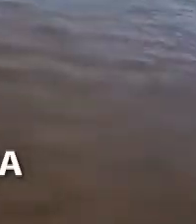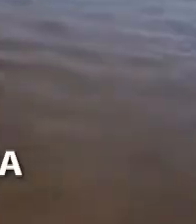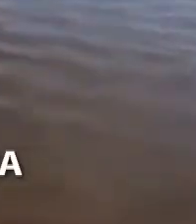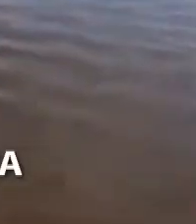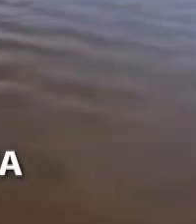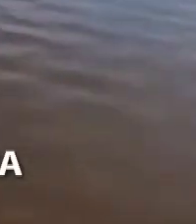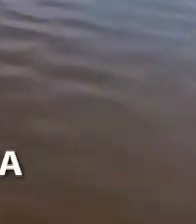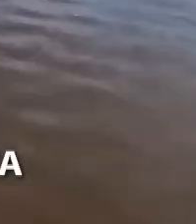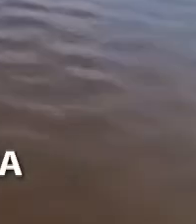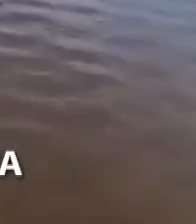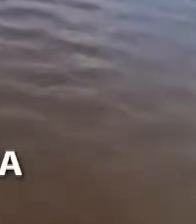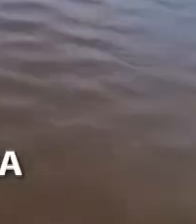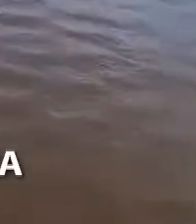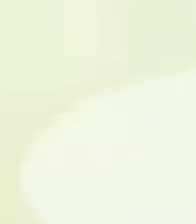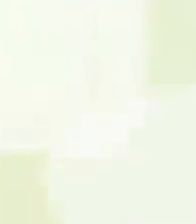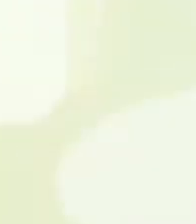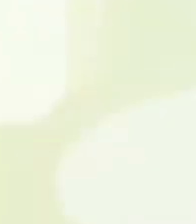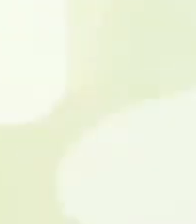Magdalena Medio.